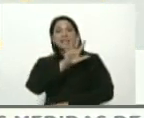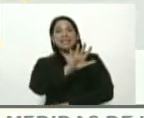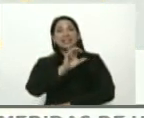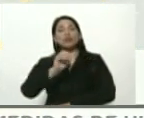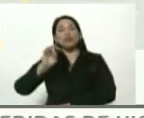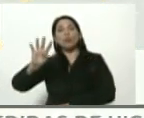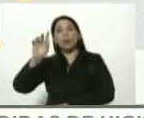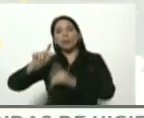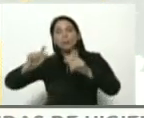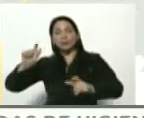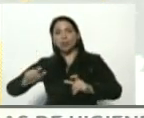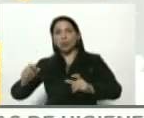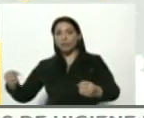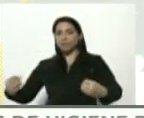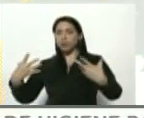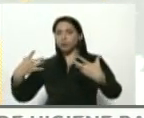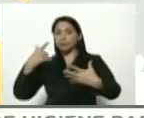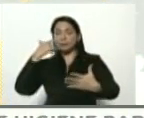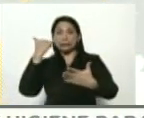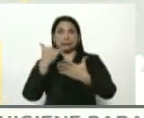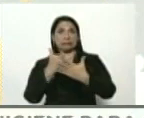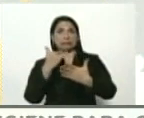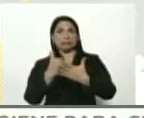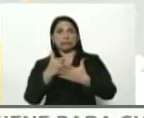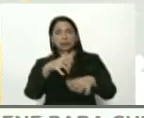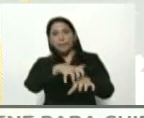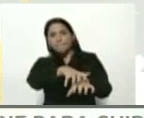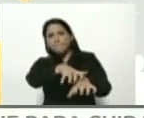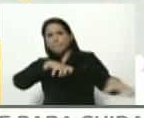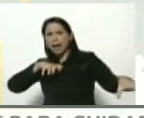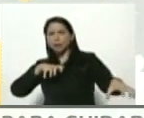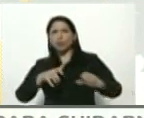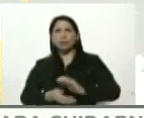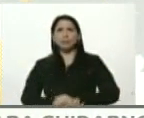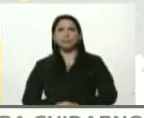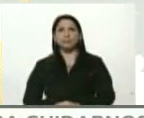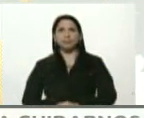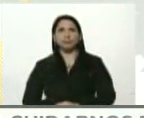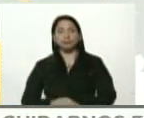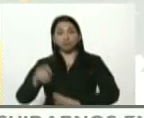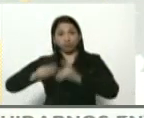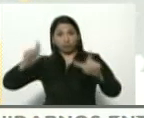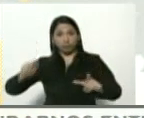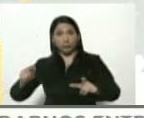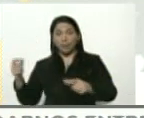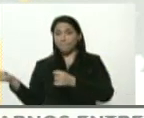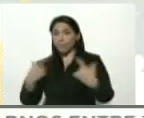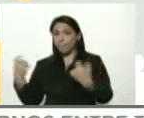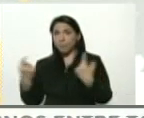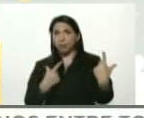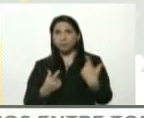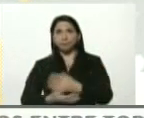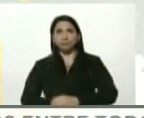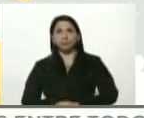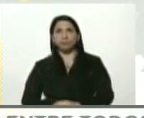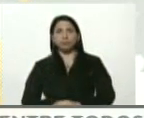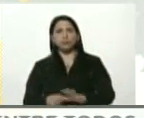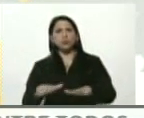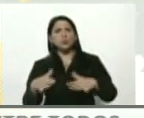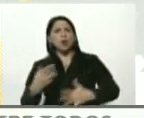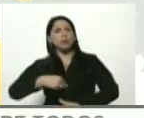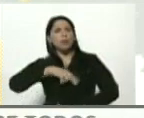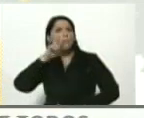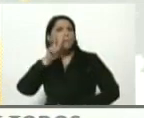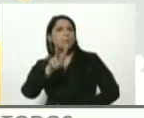casos. Fíjense. La mayoría de estos casos son casos importados. Cuando vemos